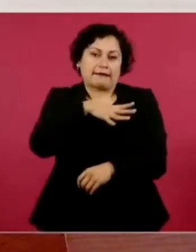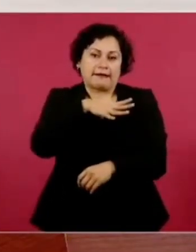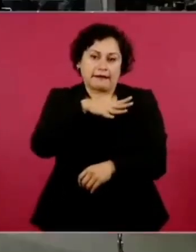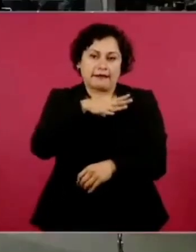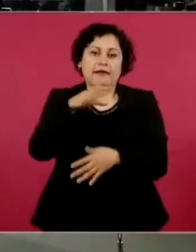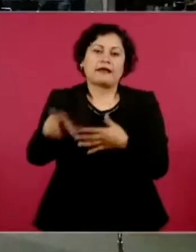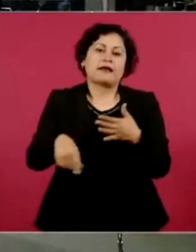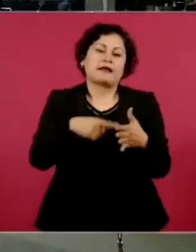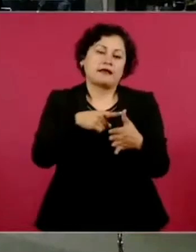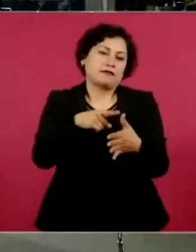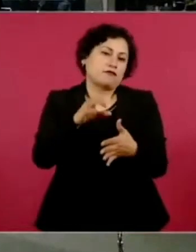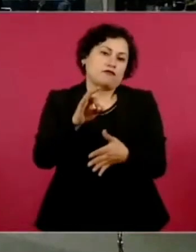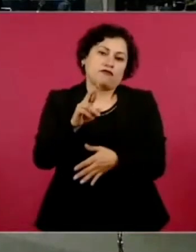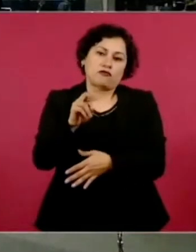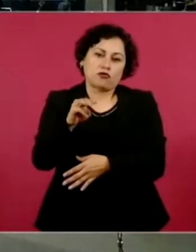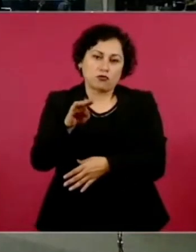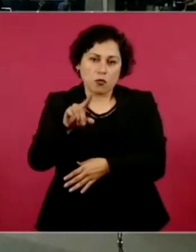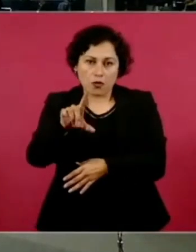Fórmula,